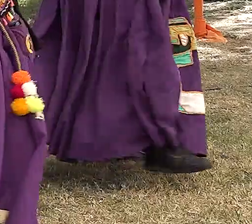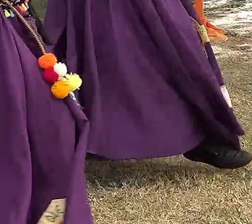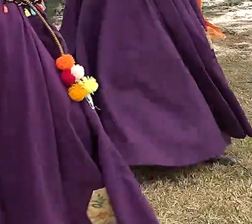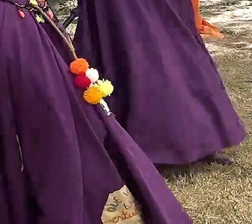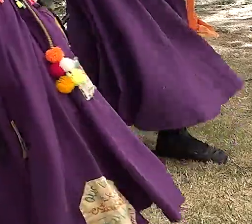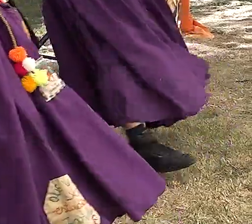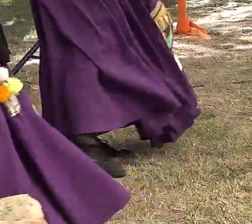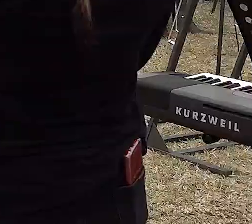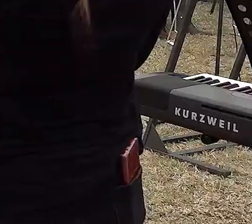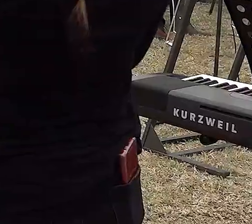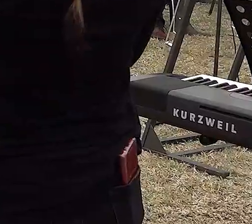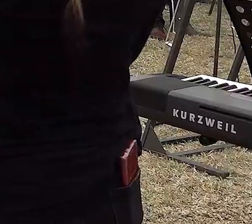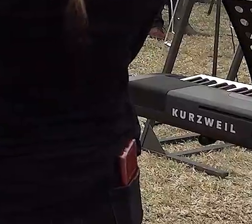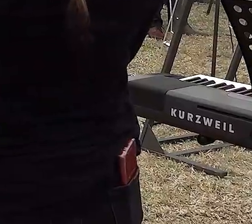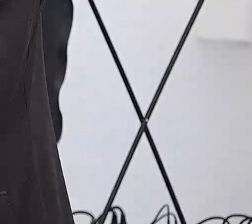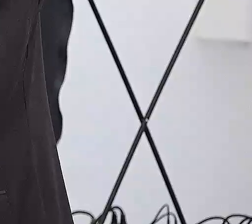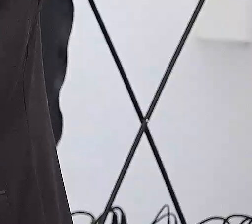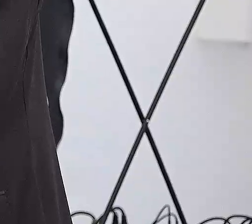Música